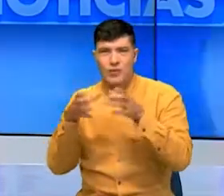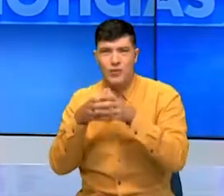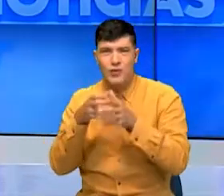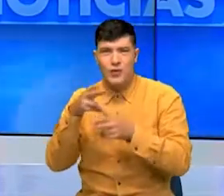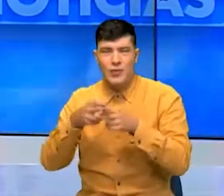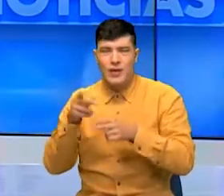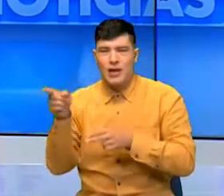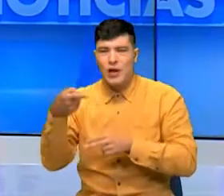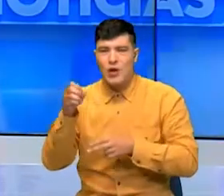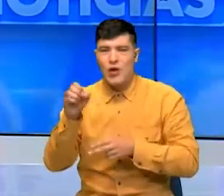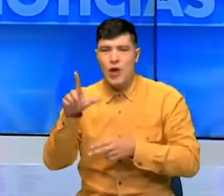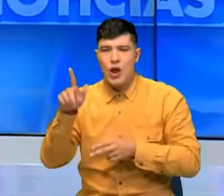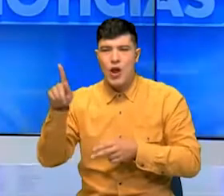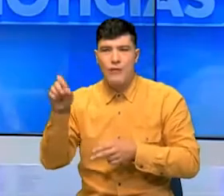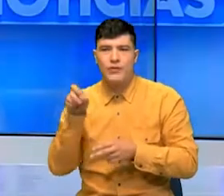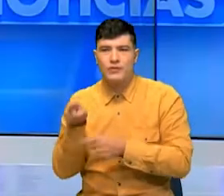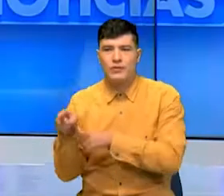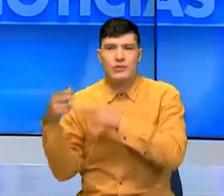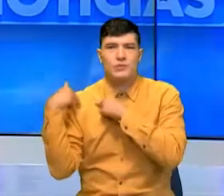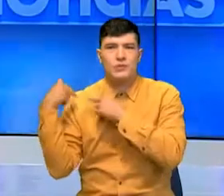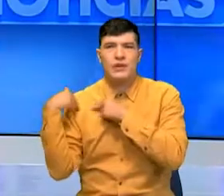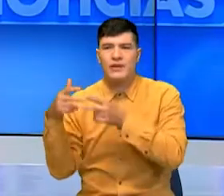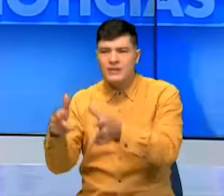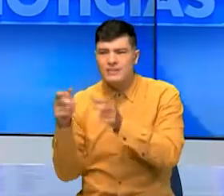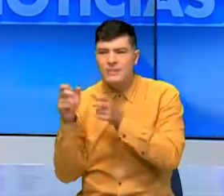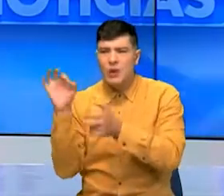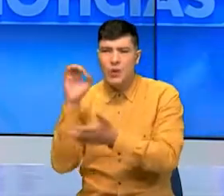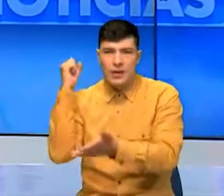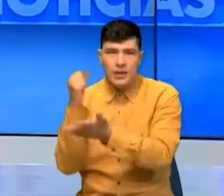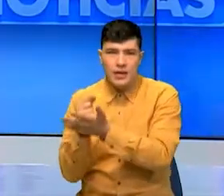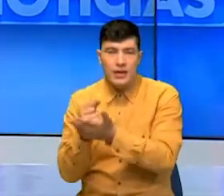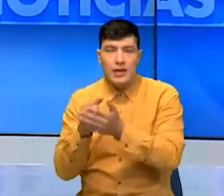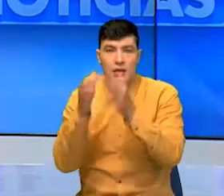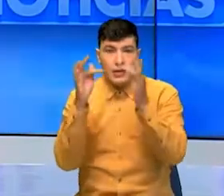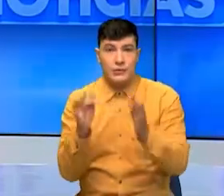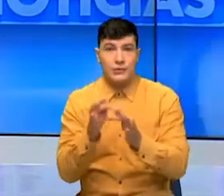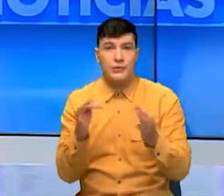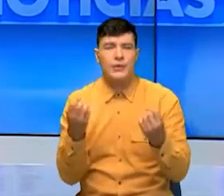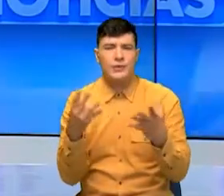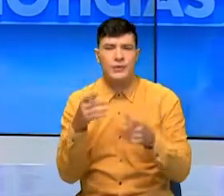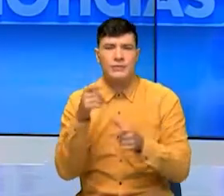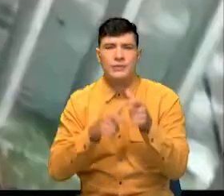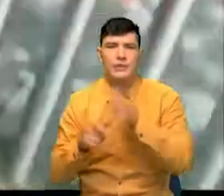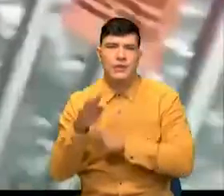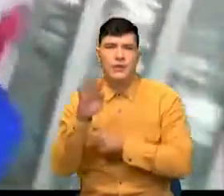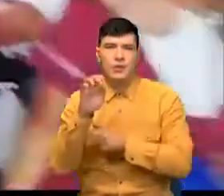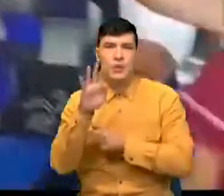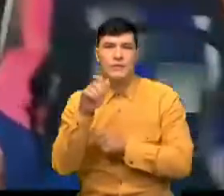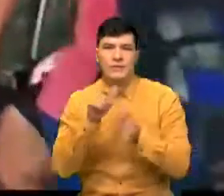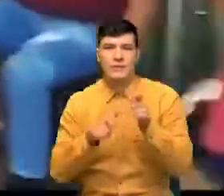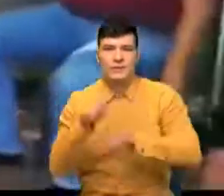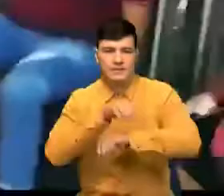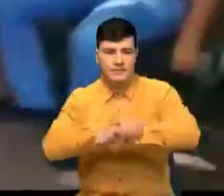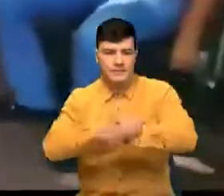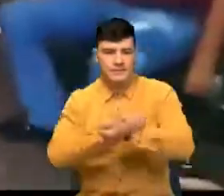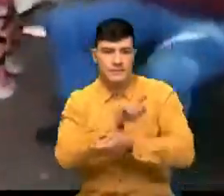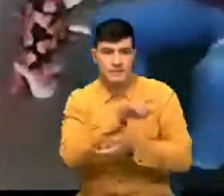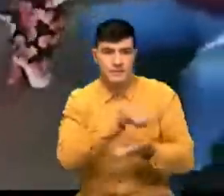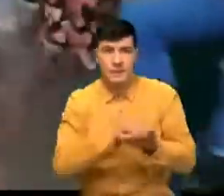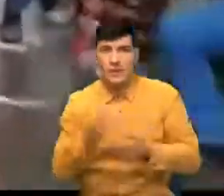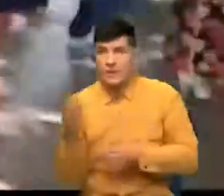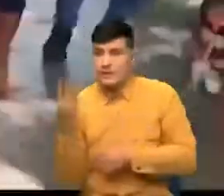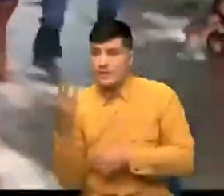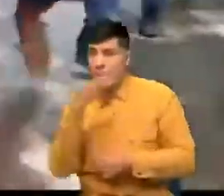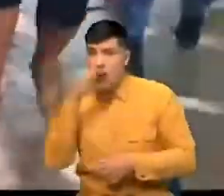a extorsiones y homicidios en la región. En total fueron 9 las personas capturadas. Según el ejército, estos 3